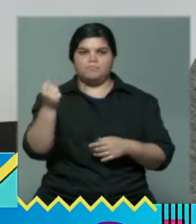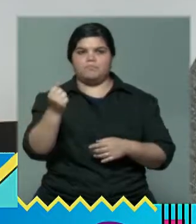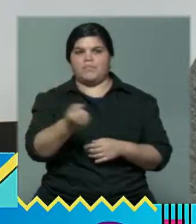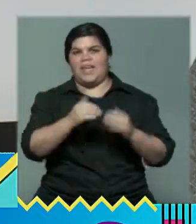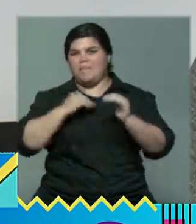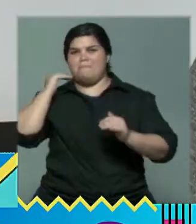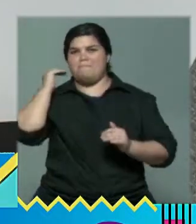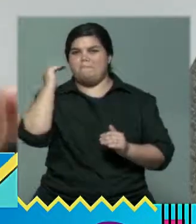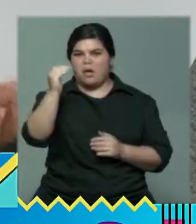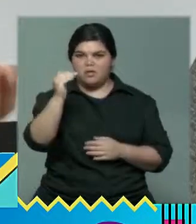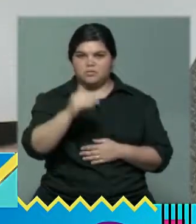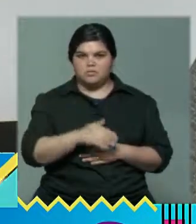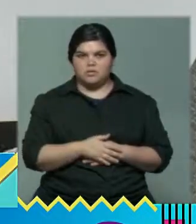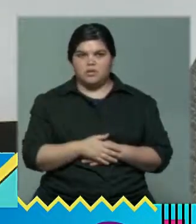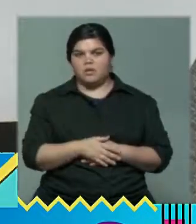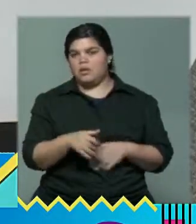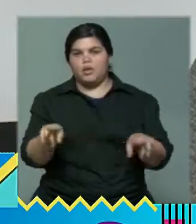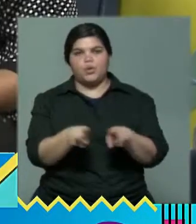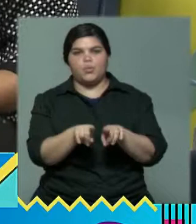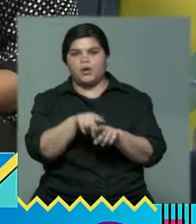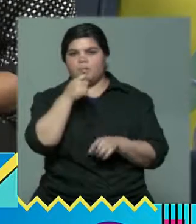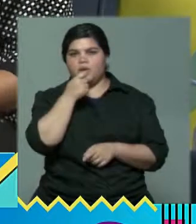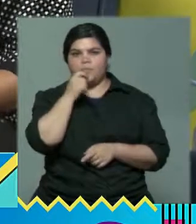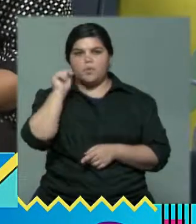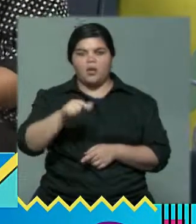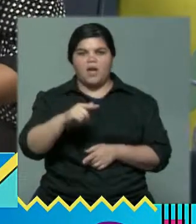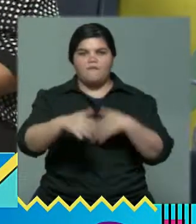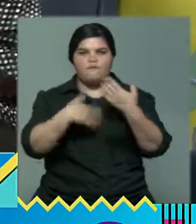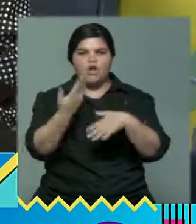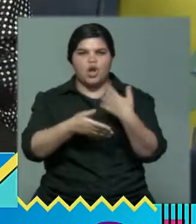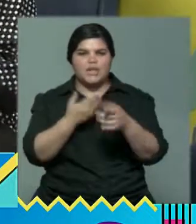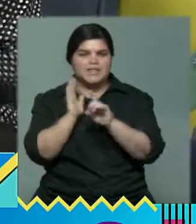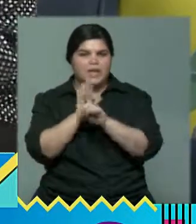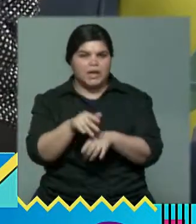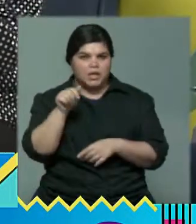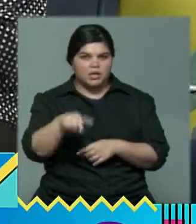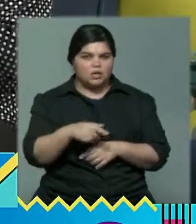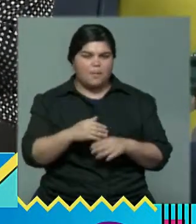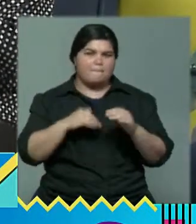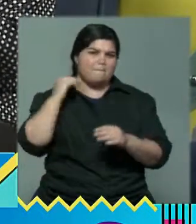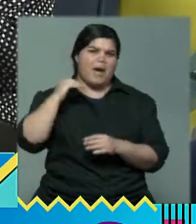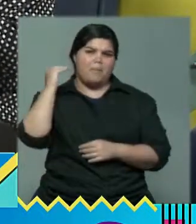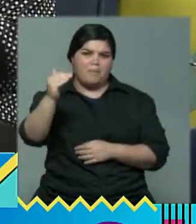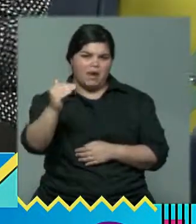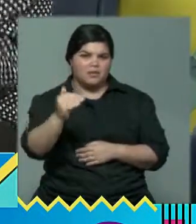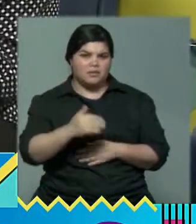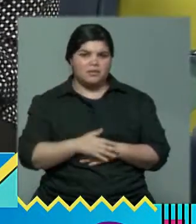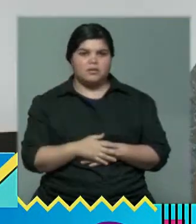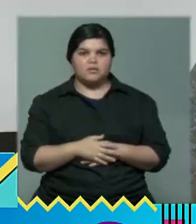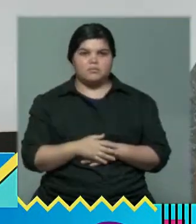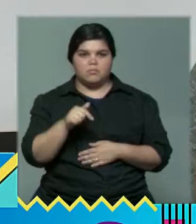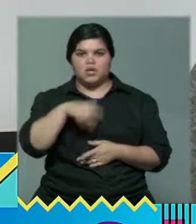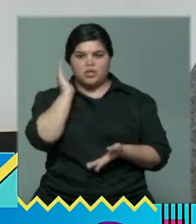y cada vez es más alto. Es como si ahora hacemos un tema de violencia de género. Cada vez es más alto. Sí. Pero hay